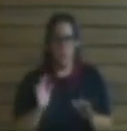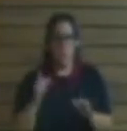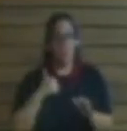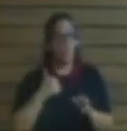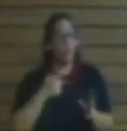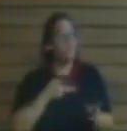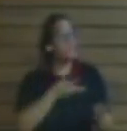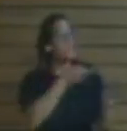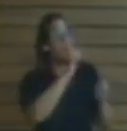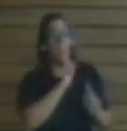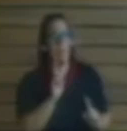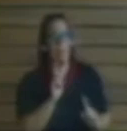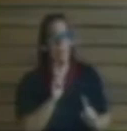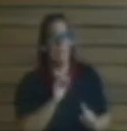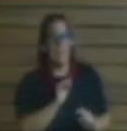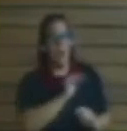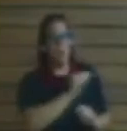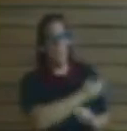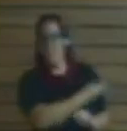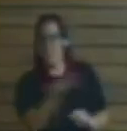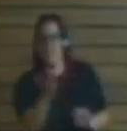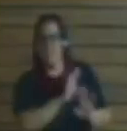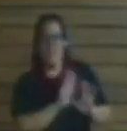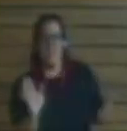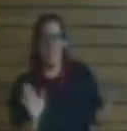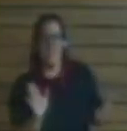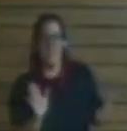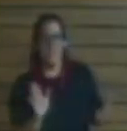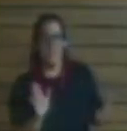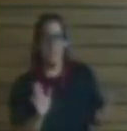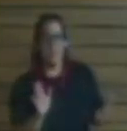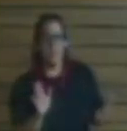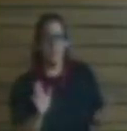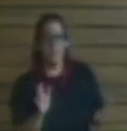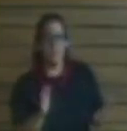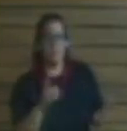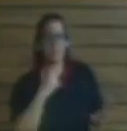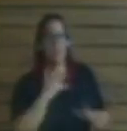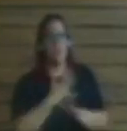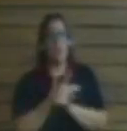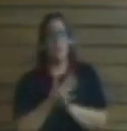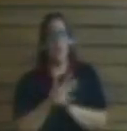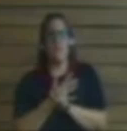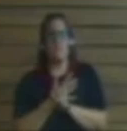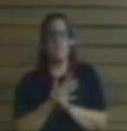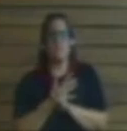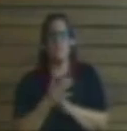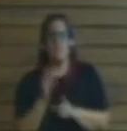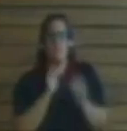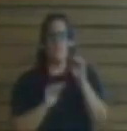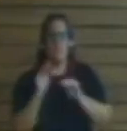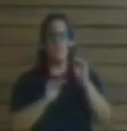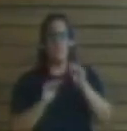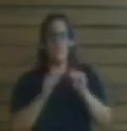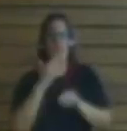voy a permitirle ni a usted ni a nadie, ni a usted ni a nadie, que se juegue con la honradez de la